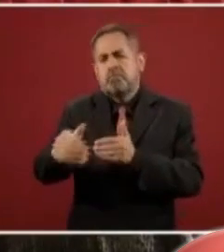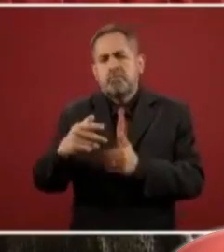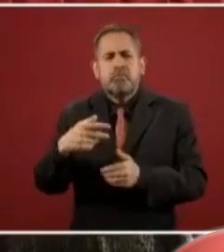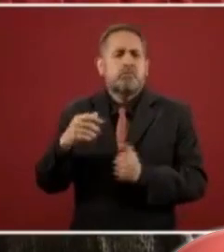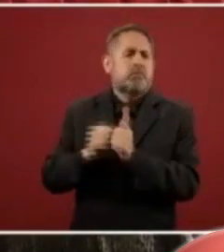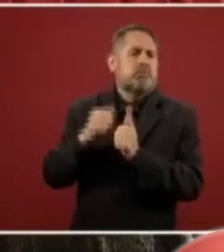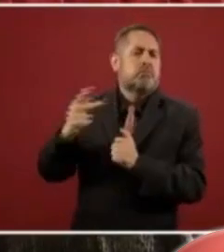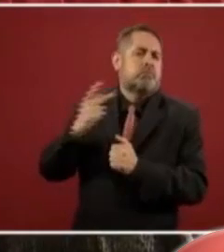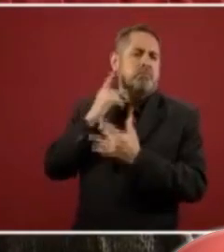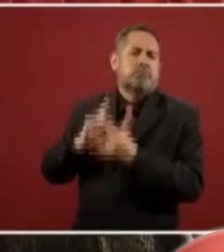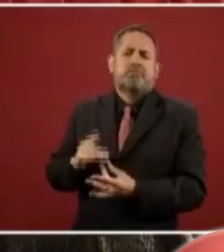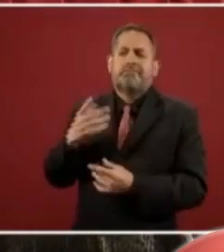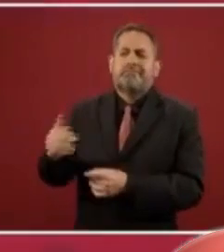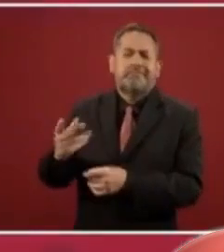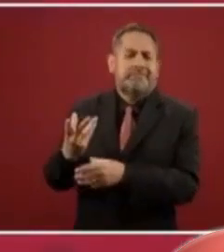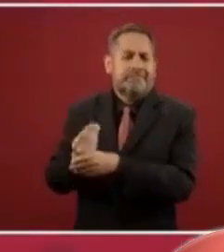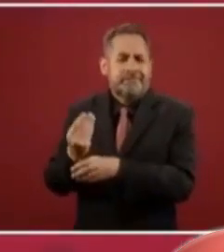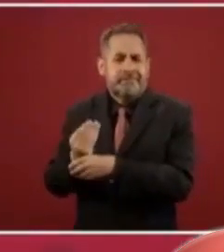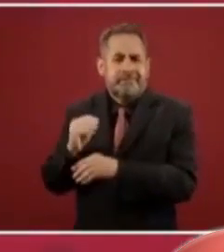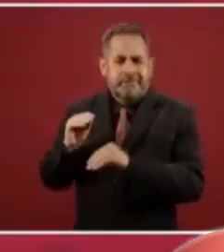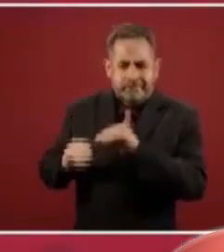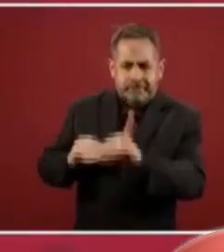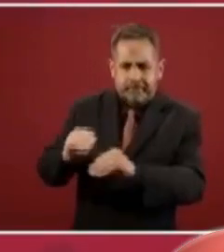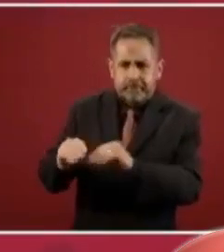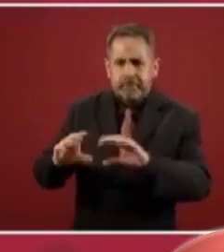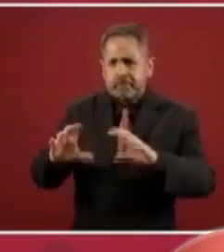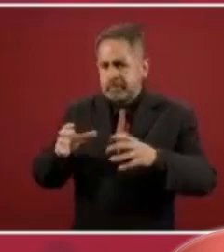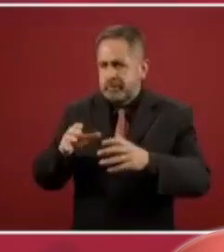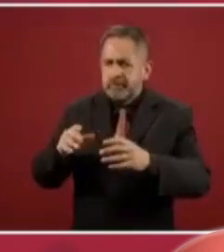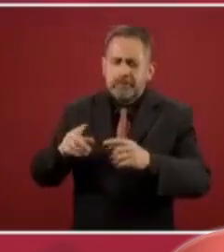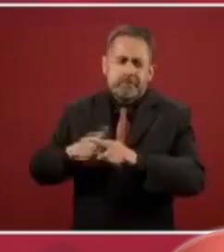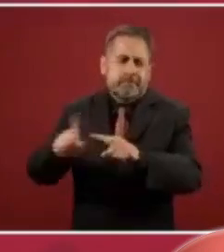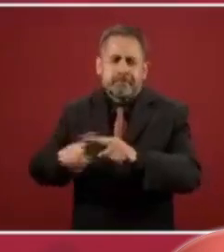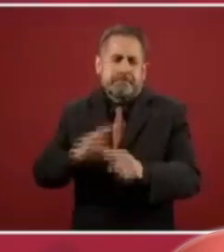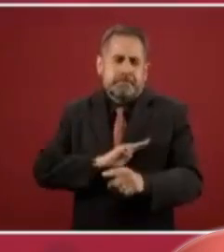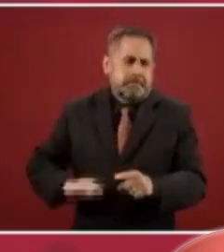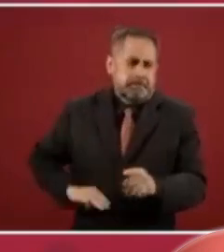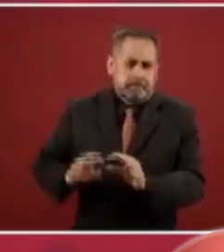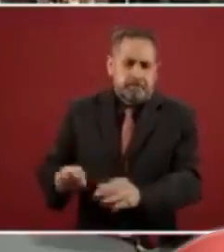políticas, digamos, de intervención dentro de sus propios municipios. Muchas gracias.